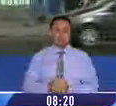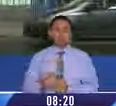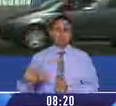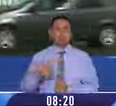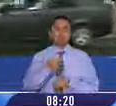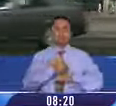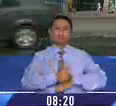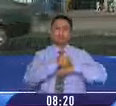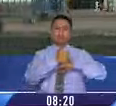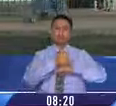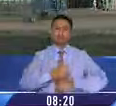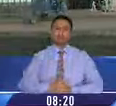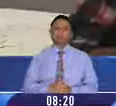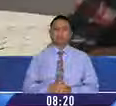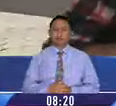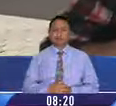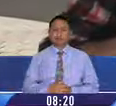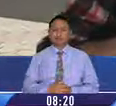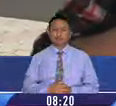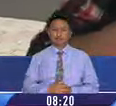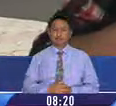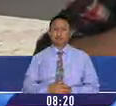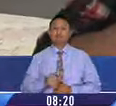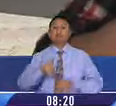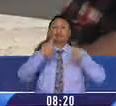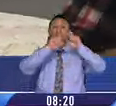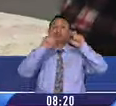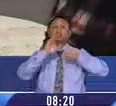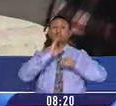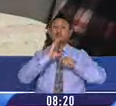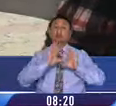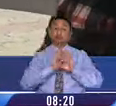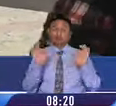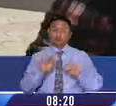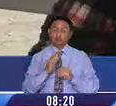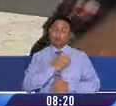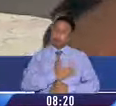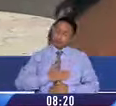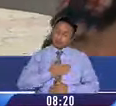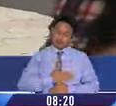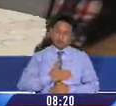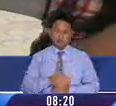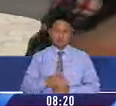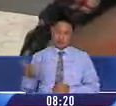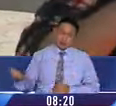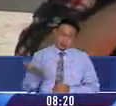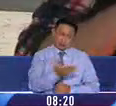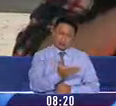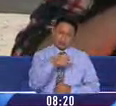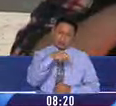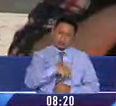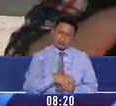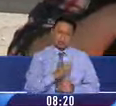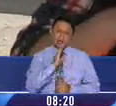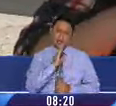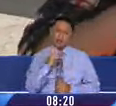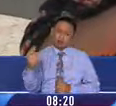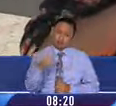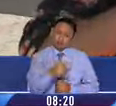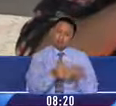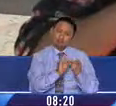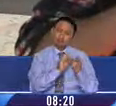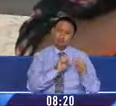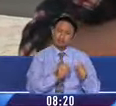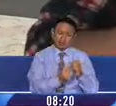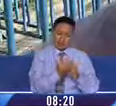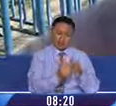las autoridades competentes. A la empresa de agua potable que por favor se conduelan del agua para que no sea